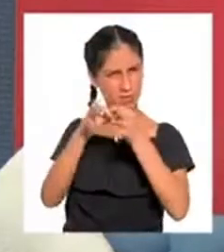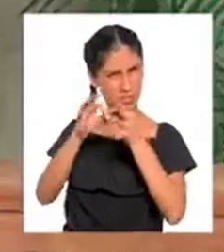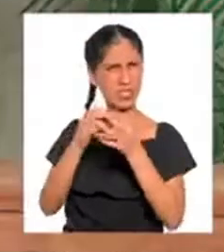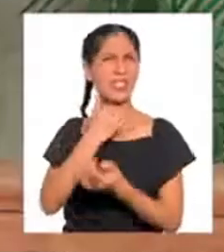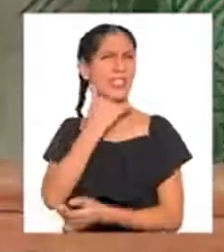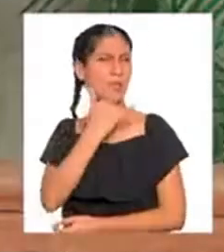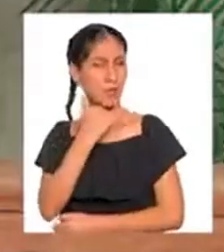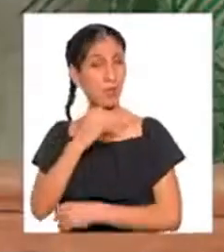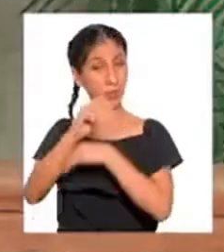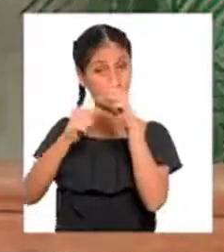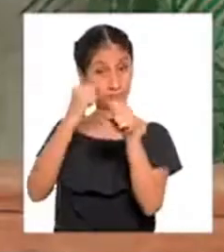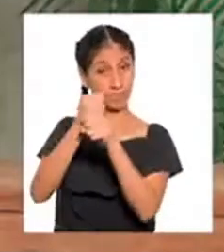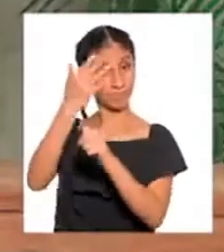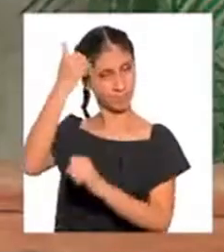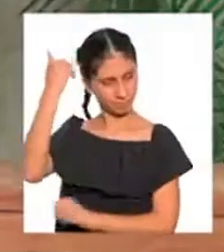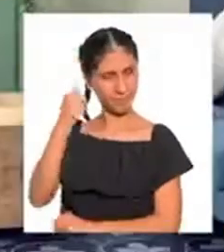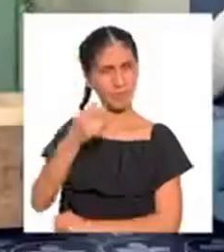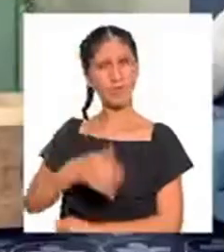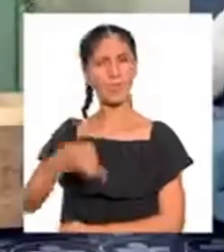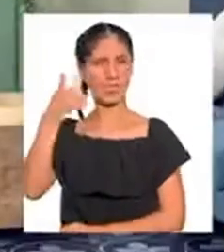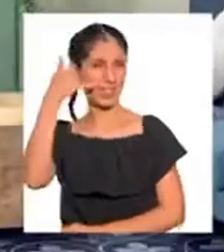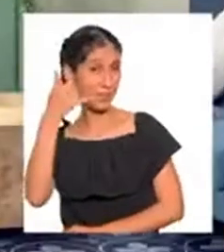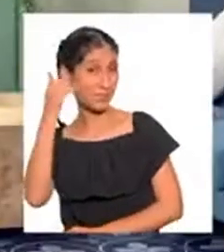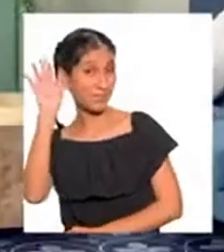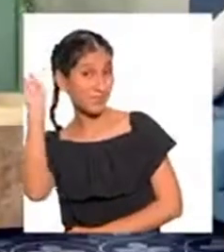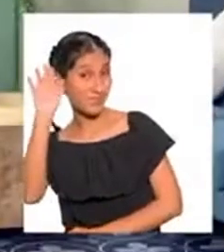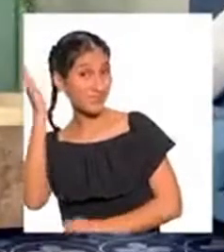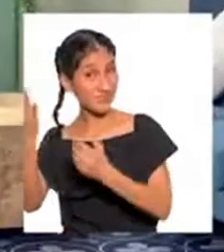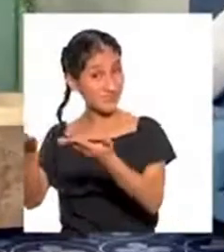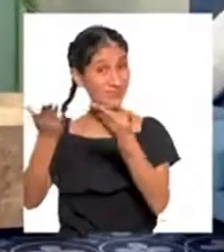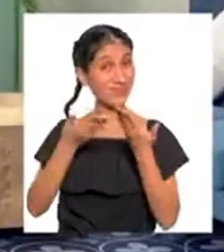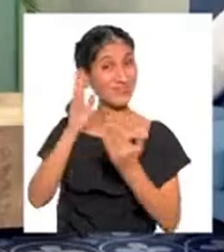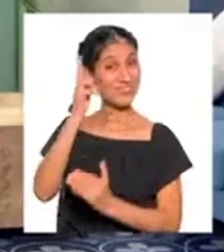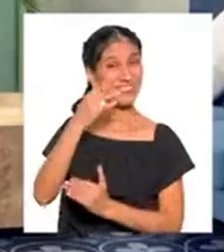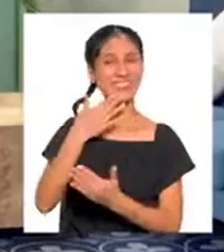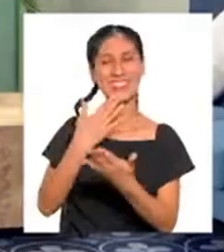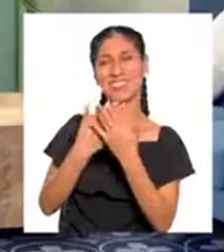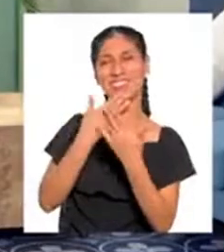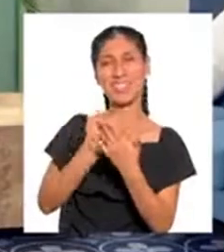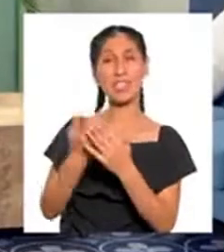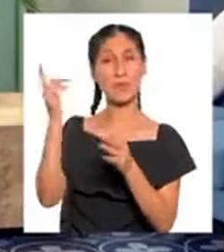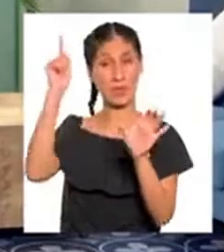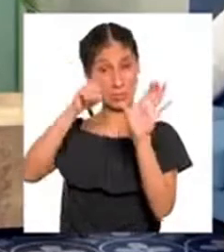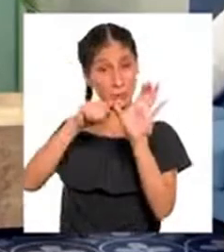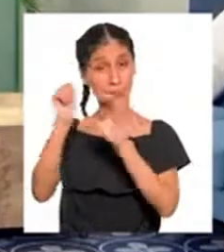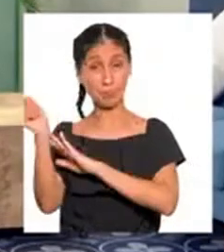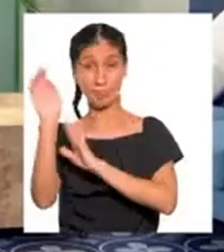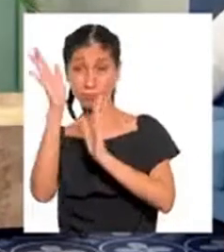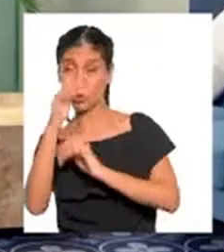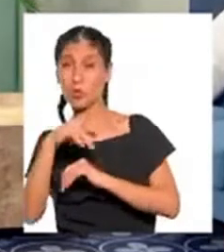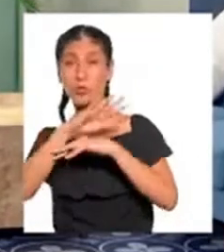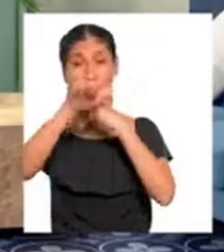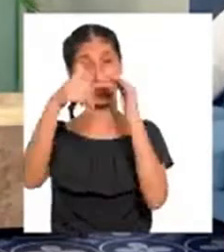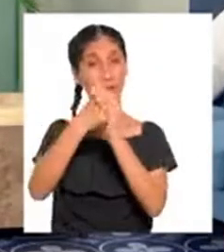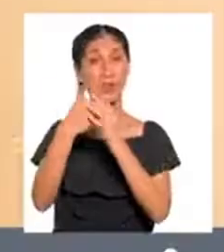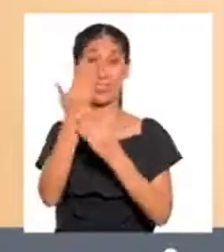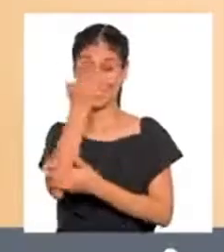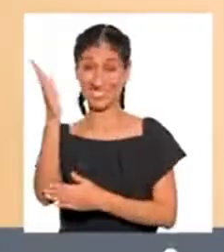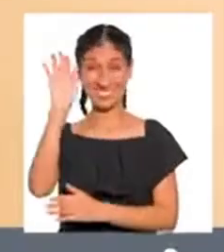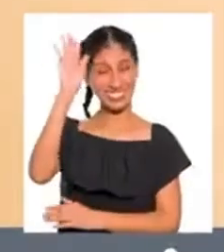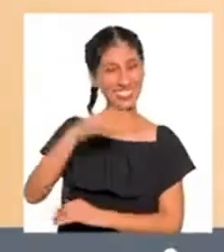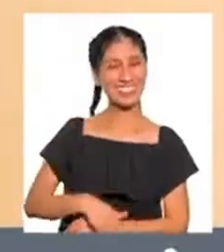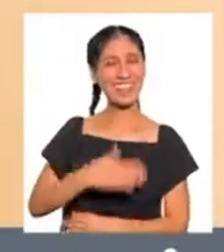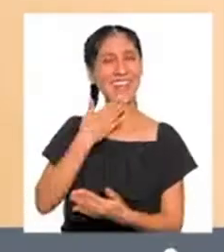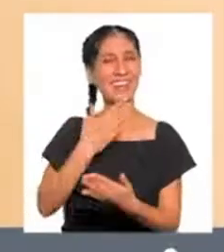pasado. Claro, llamemos. Bienvenido, profesor. Muchas gracias por participar en este programa con la Promo 2021.